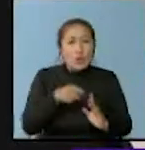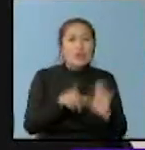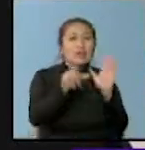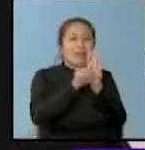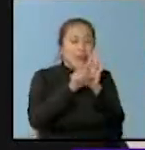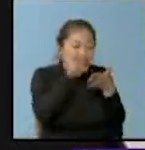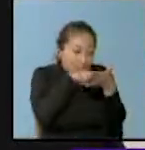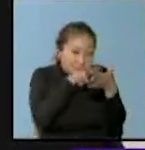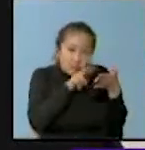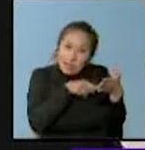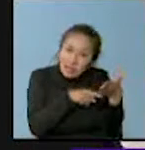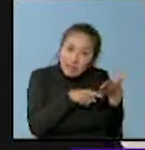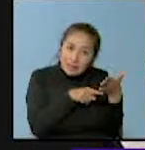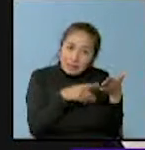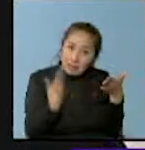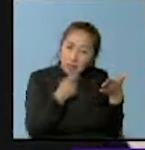lee